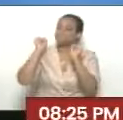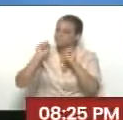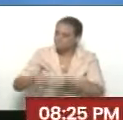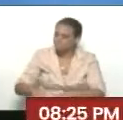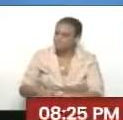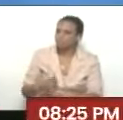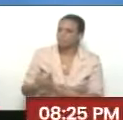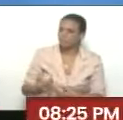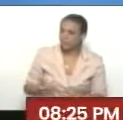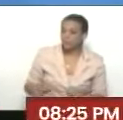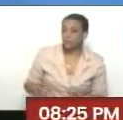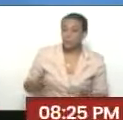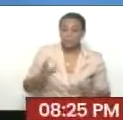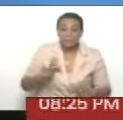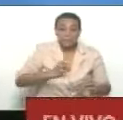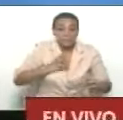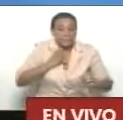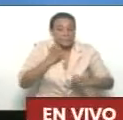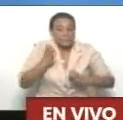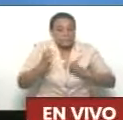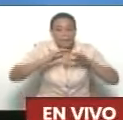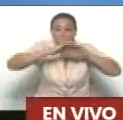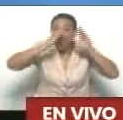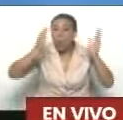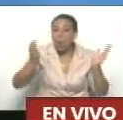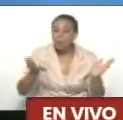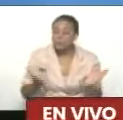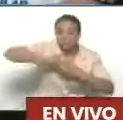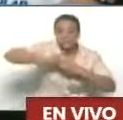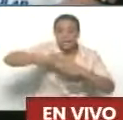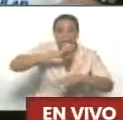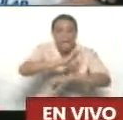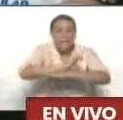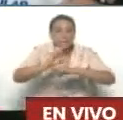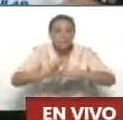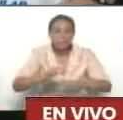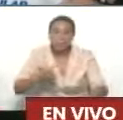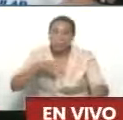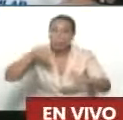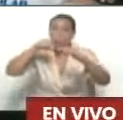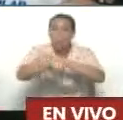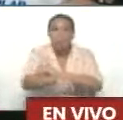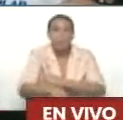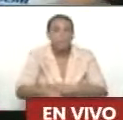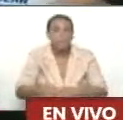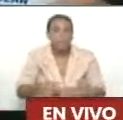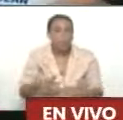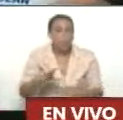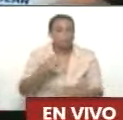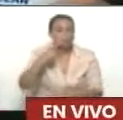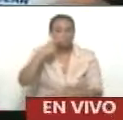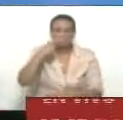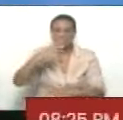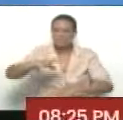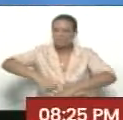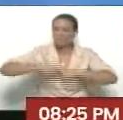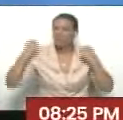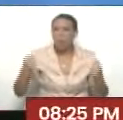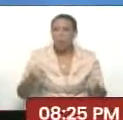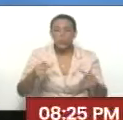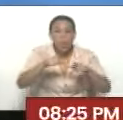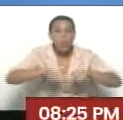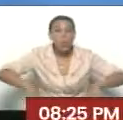Bueno, una conmoción mundial causó el asalto fascista a la